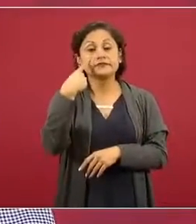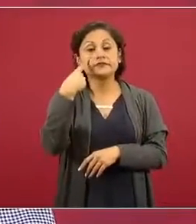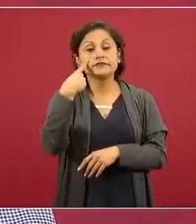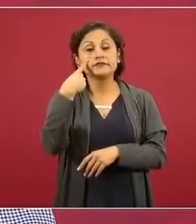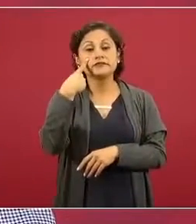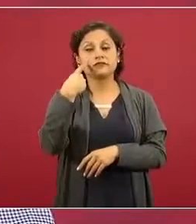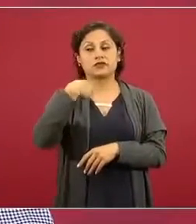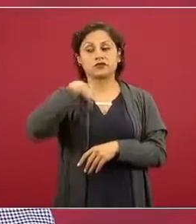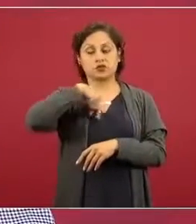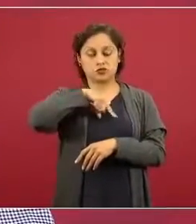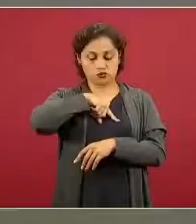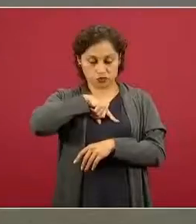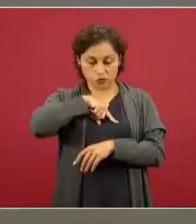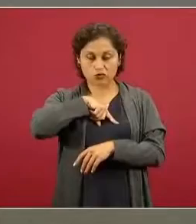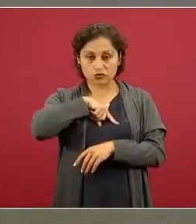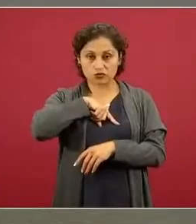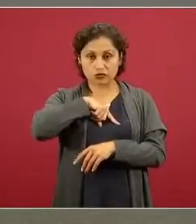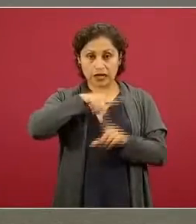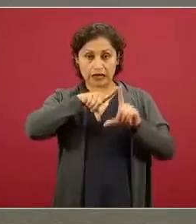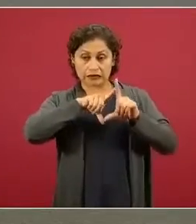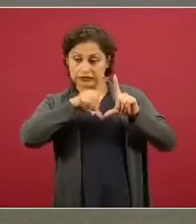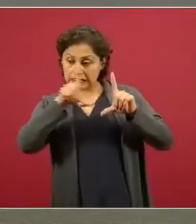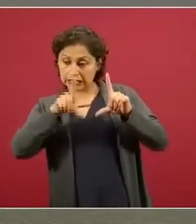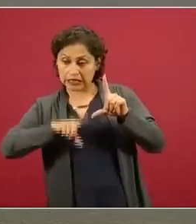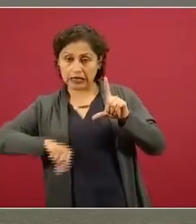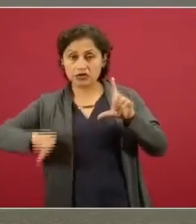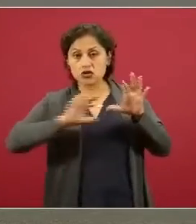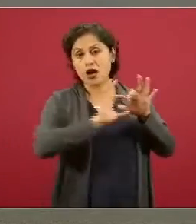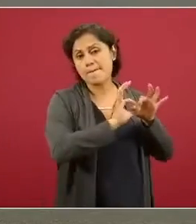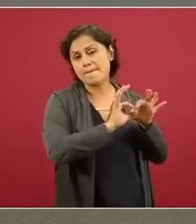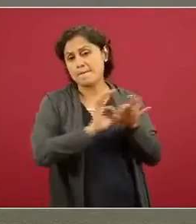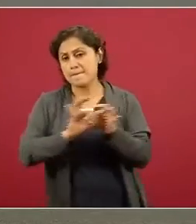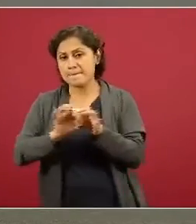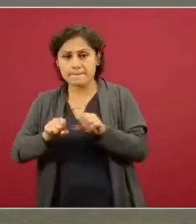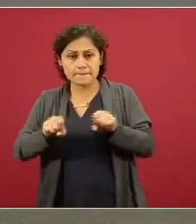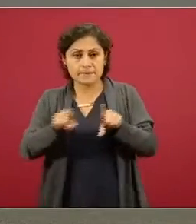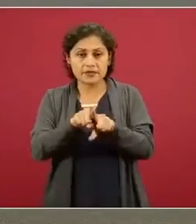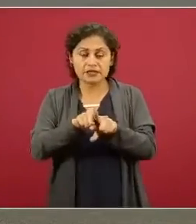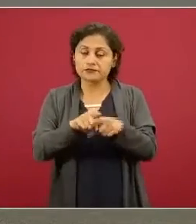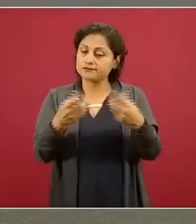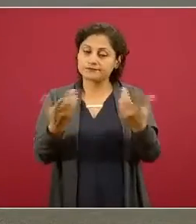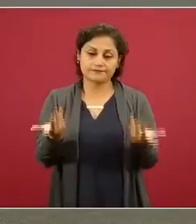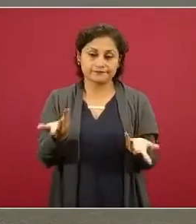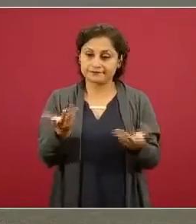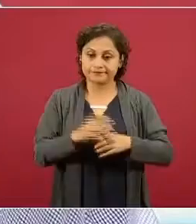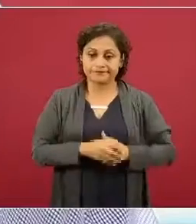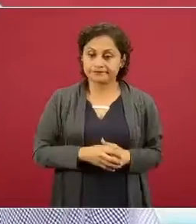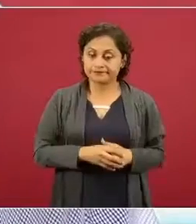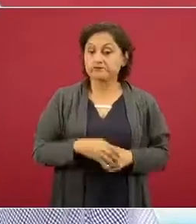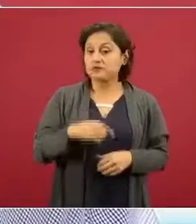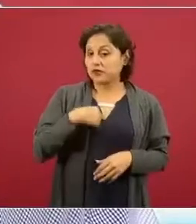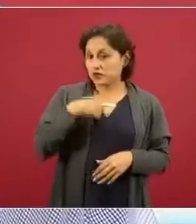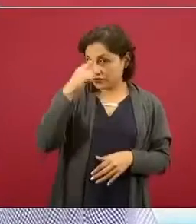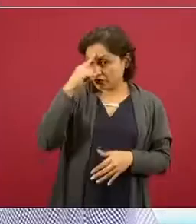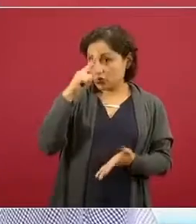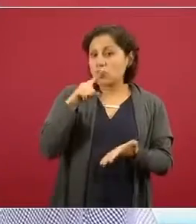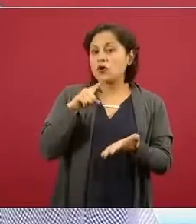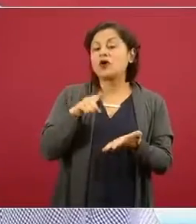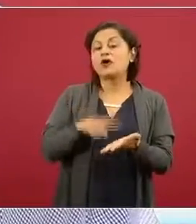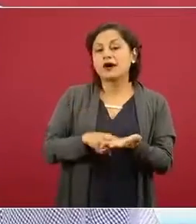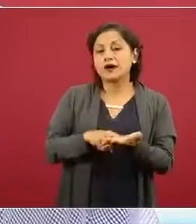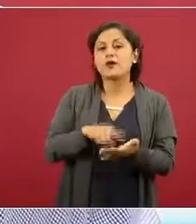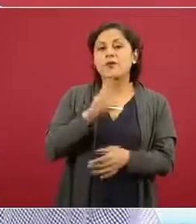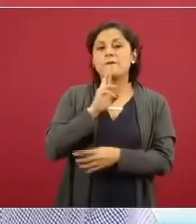podemos pensar en una medida de alcance nacional homogénea, ¿no? Creo que van a ser mucho más efectivas